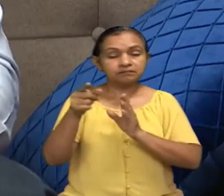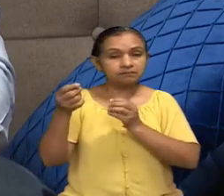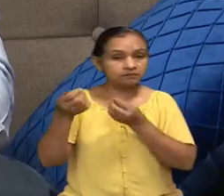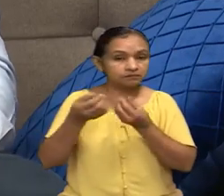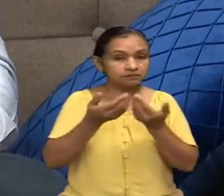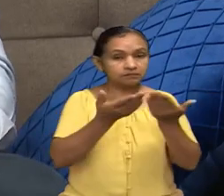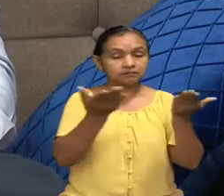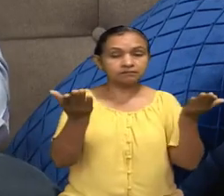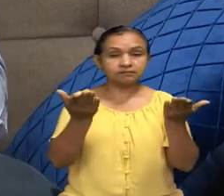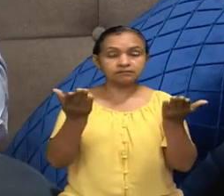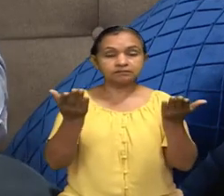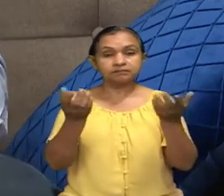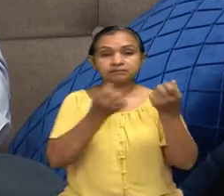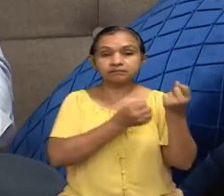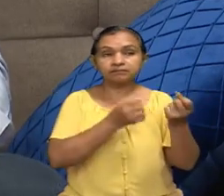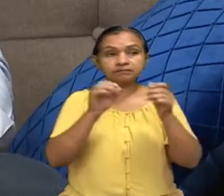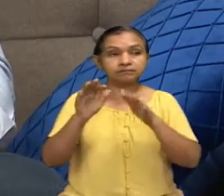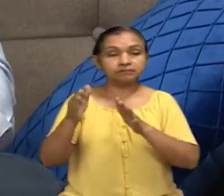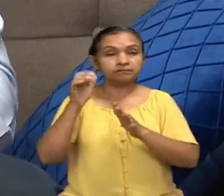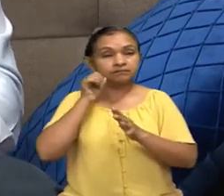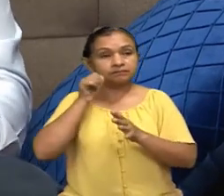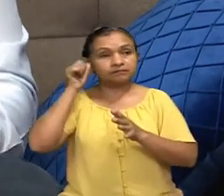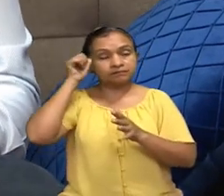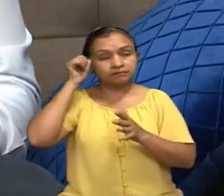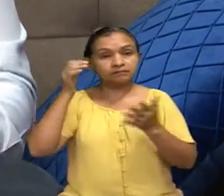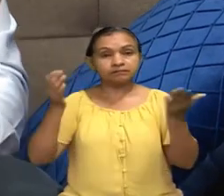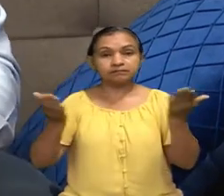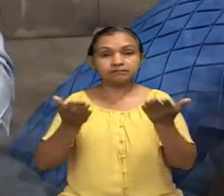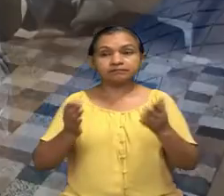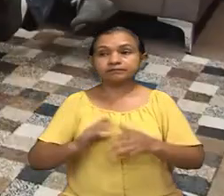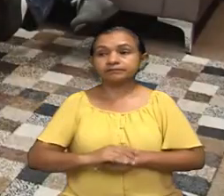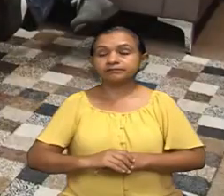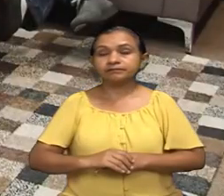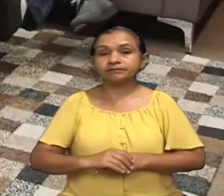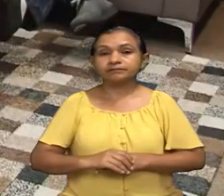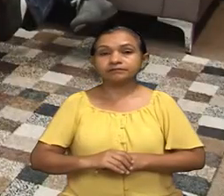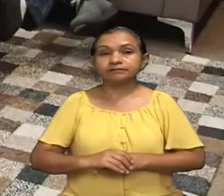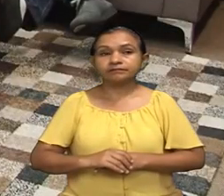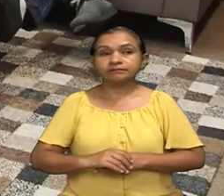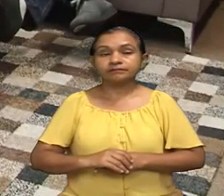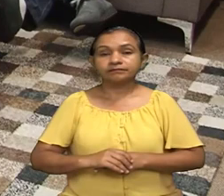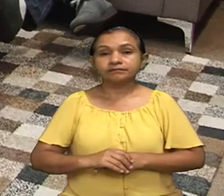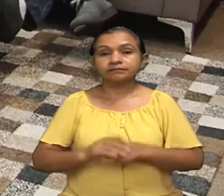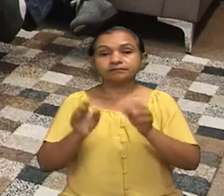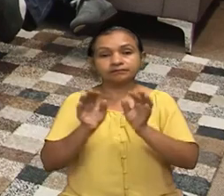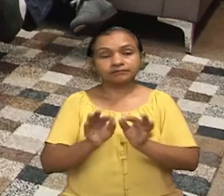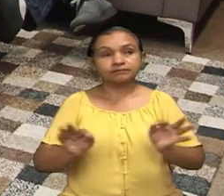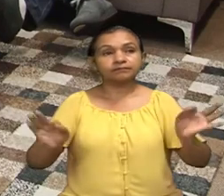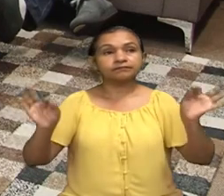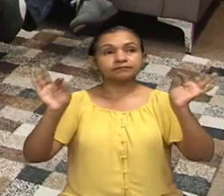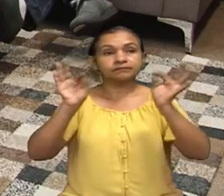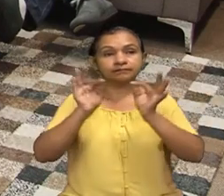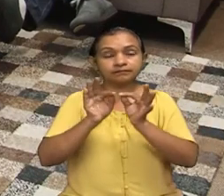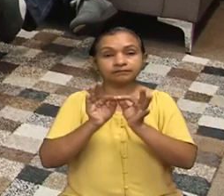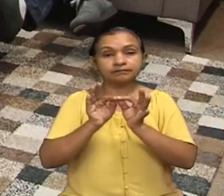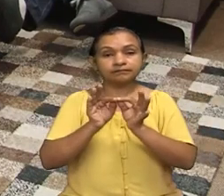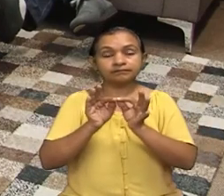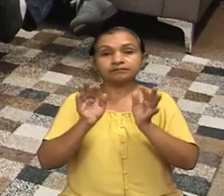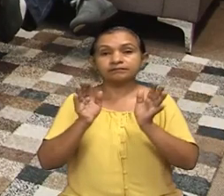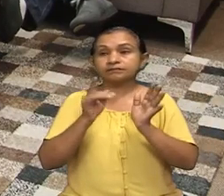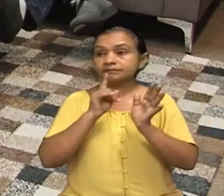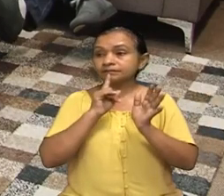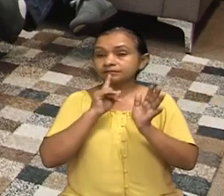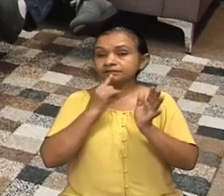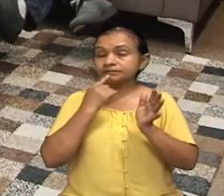a nuestras y nuestros adultos y adultas mayores. Bueno, es importante